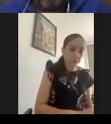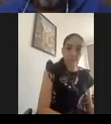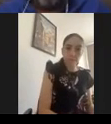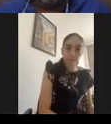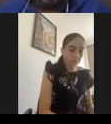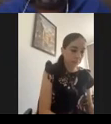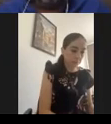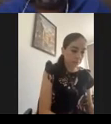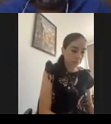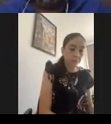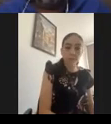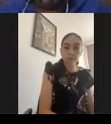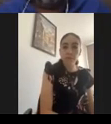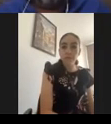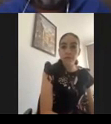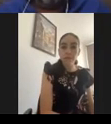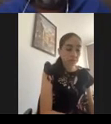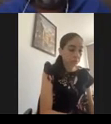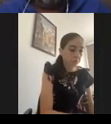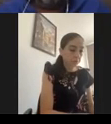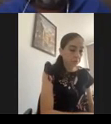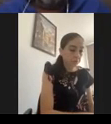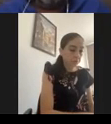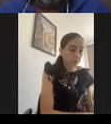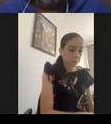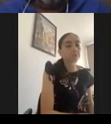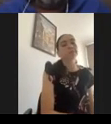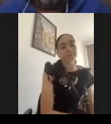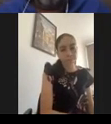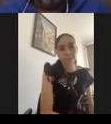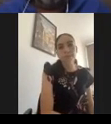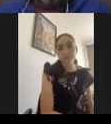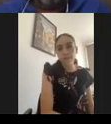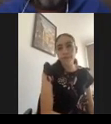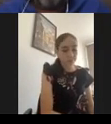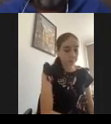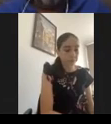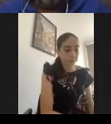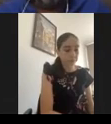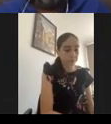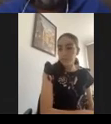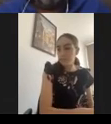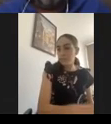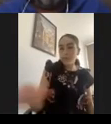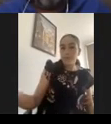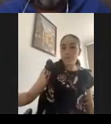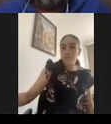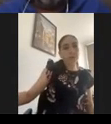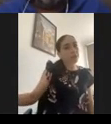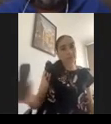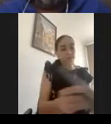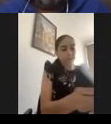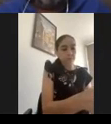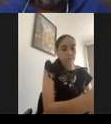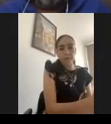estrategias es el orden de su aplicación. O sea, van a partir de las cosas más simples, más sencillas, hasta las más